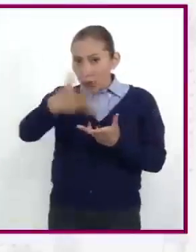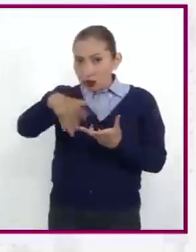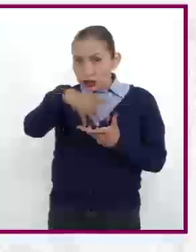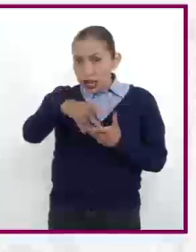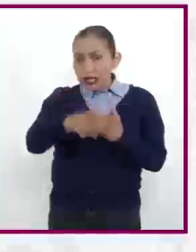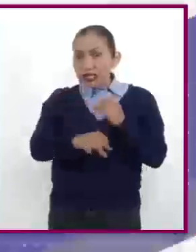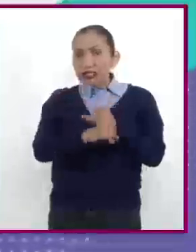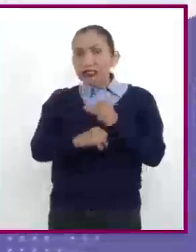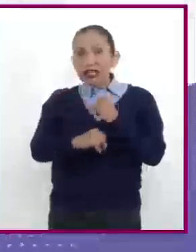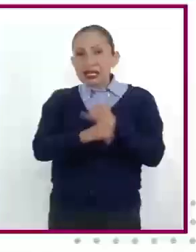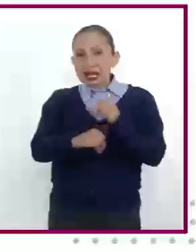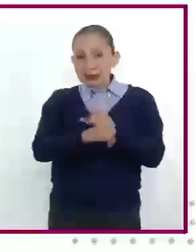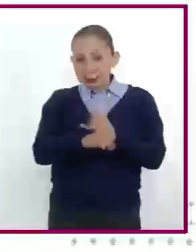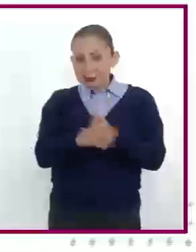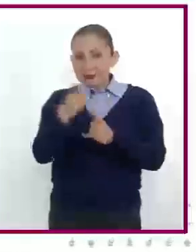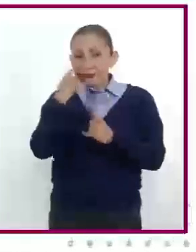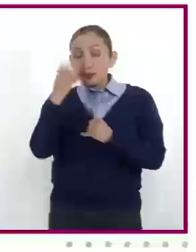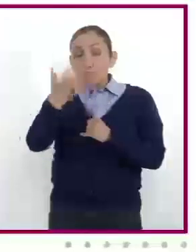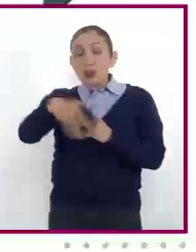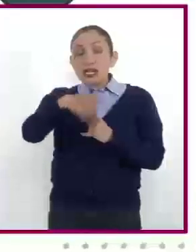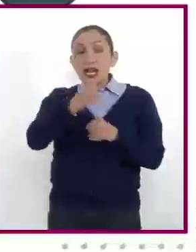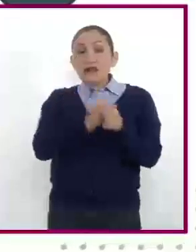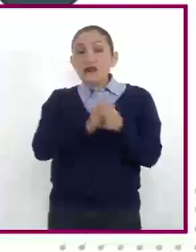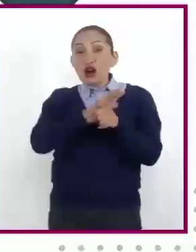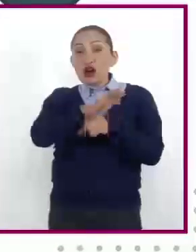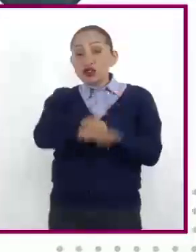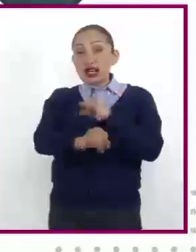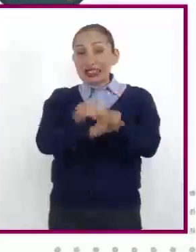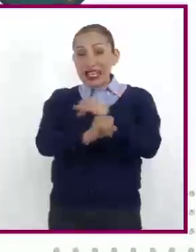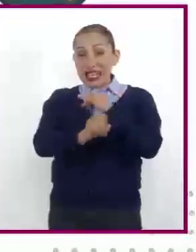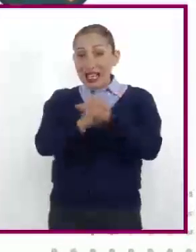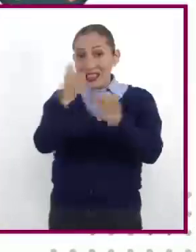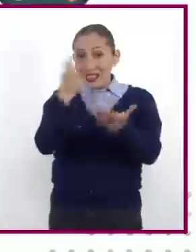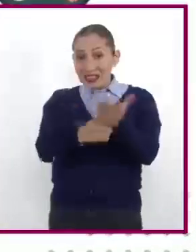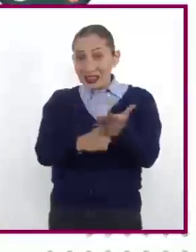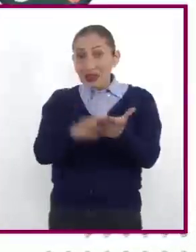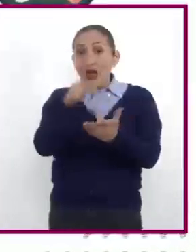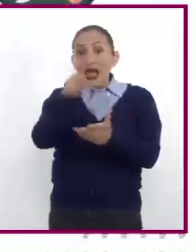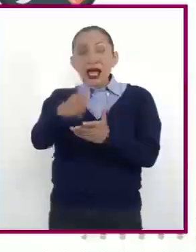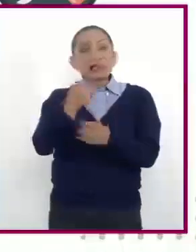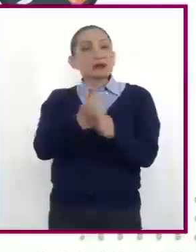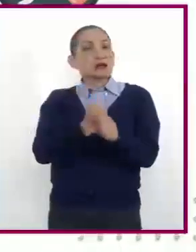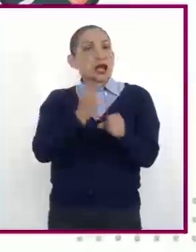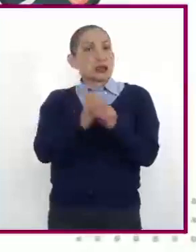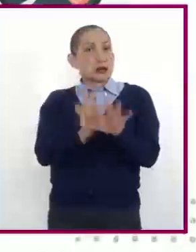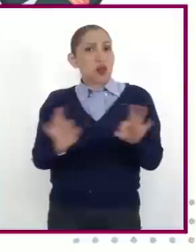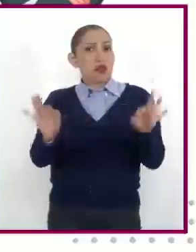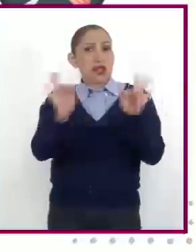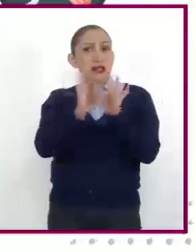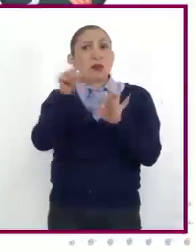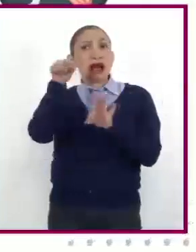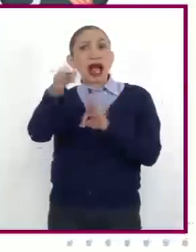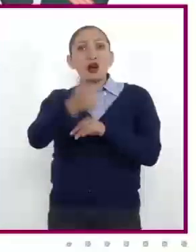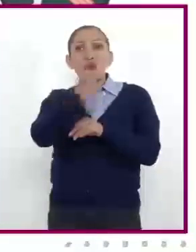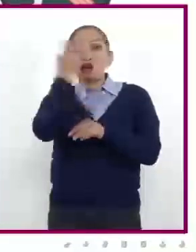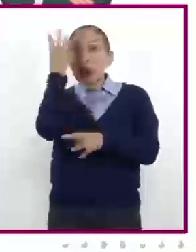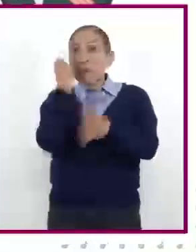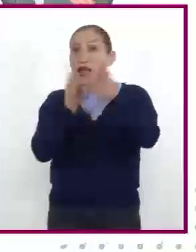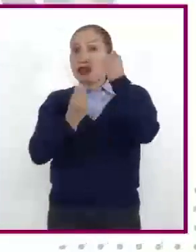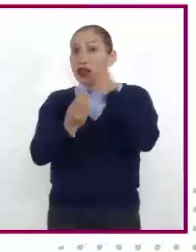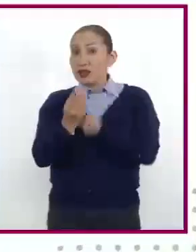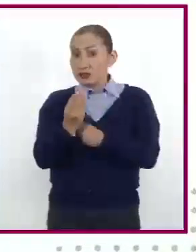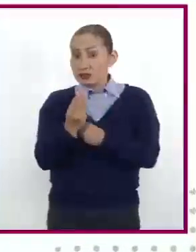en Internet? La búsqueda de información en acervos digitales es una práctica esencial en la formación de los